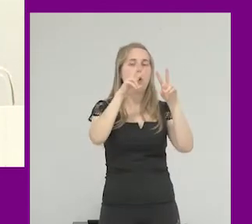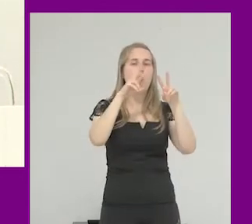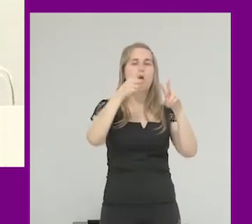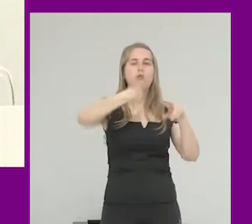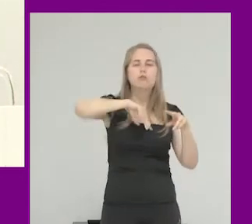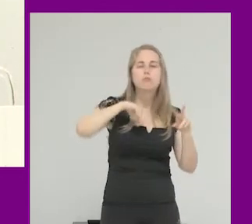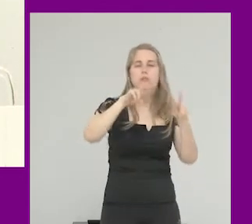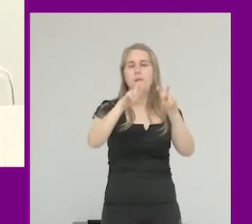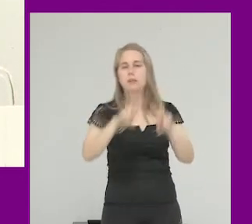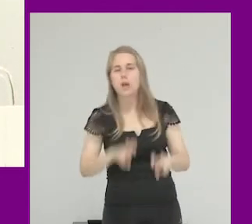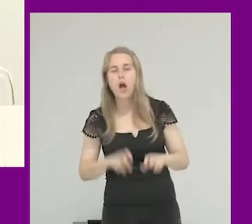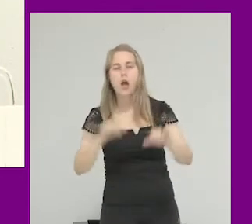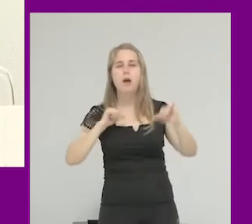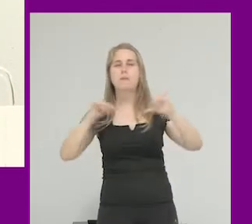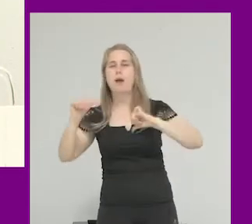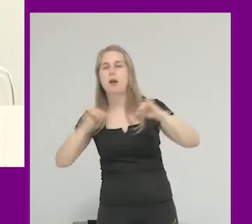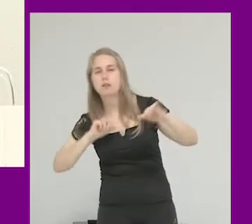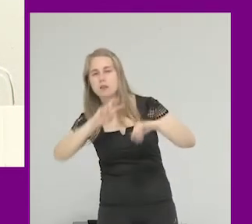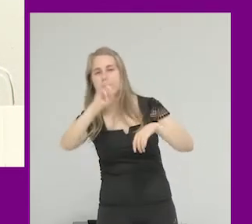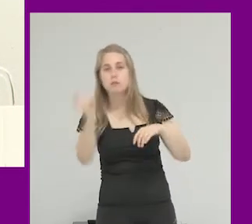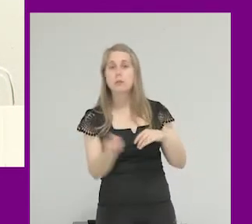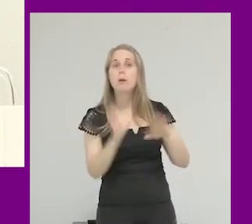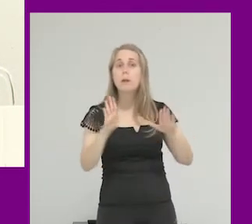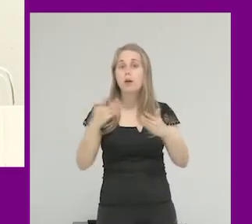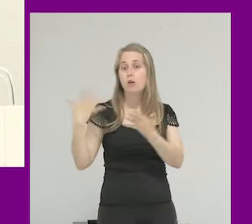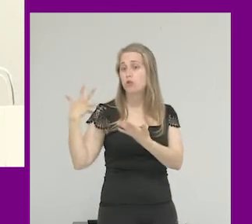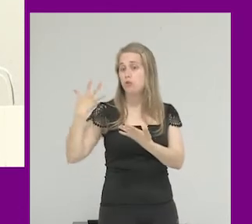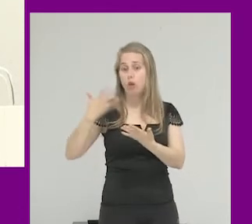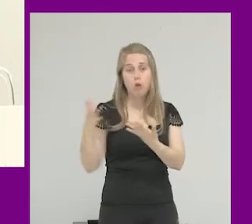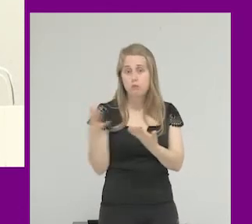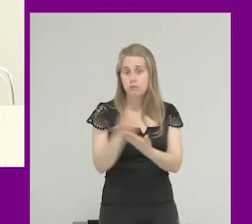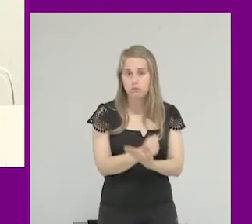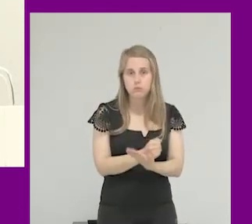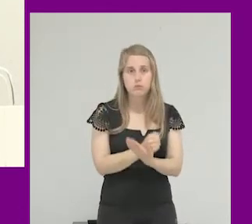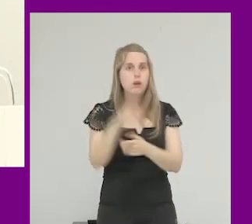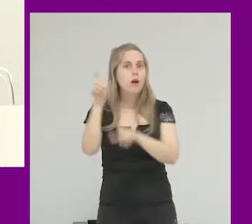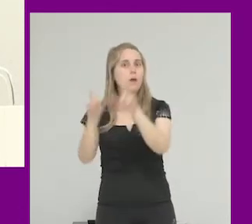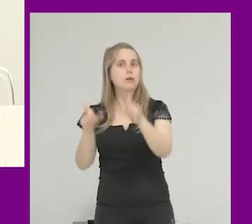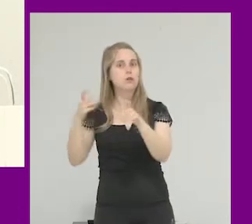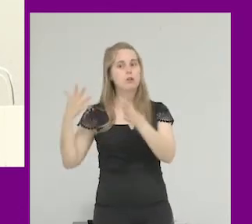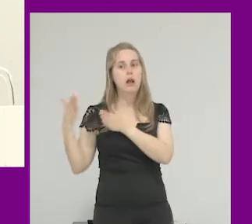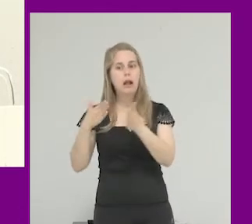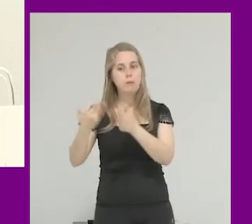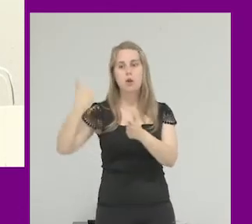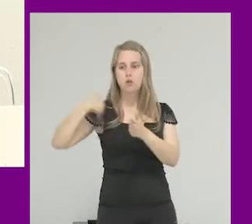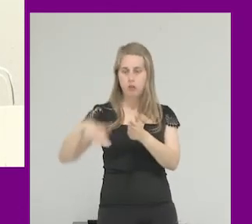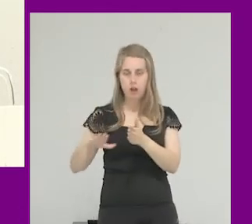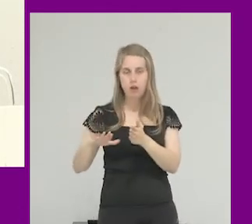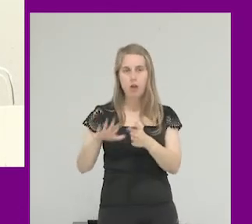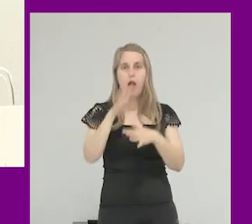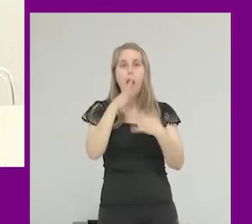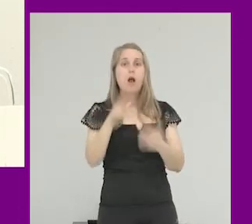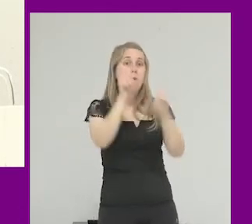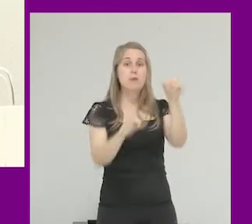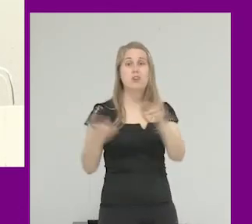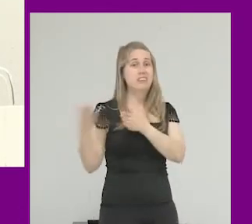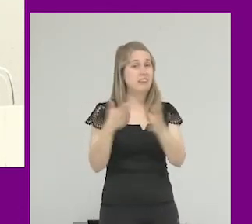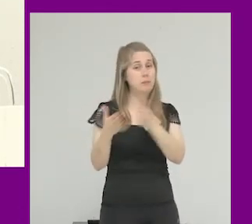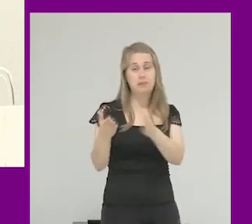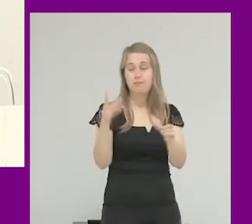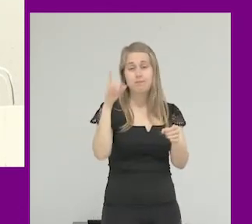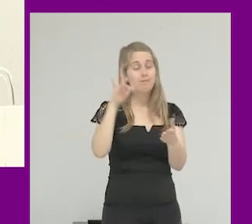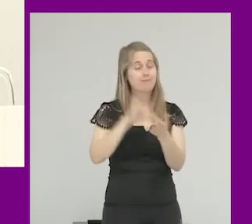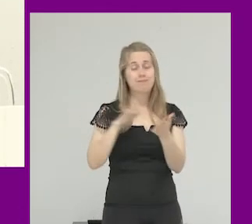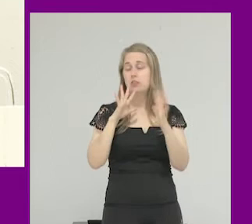investigábamos, que teníamos másteres, pero que todo eso llegaba a la gente que ya había recorrido un camino y que la gente que no lo había recorrido